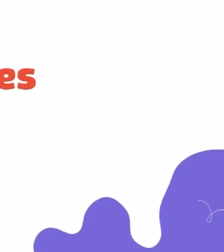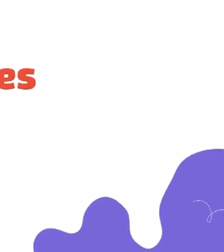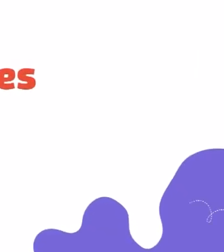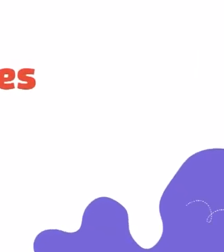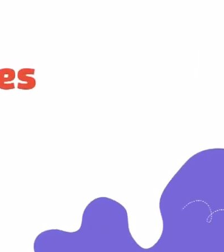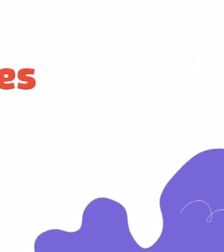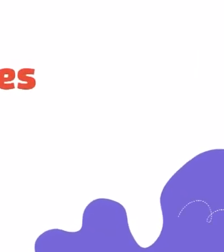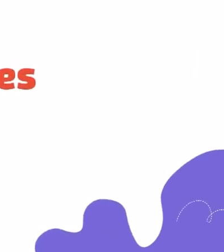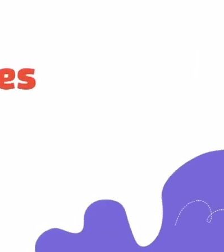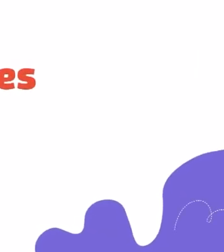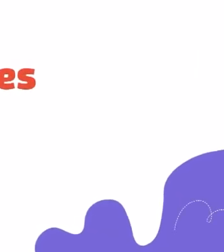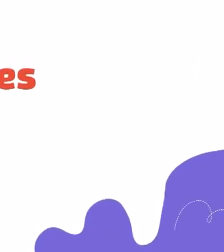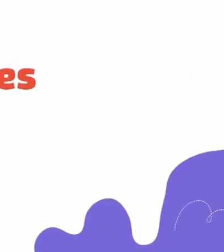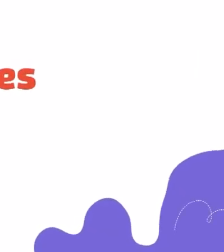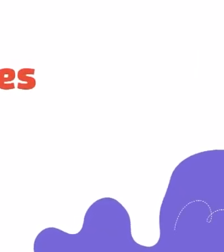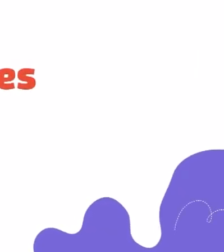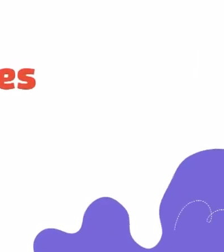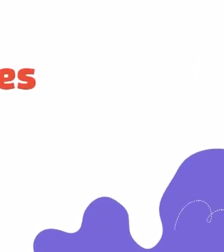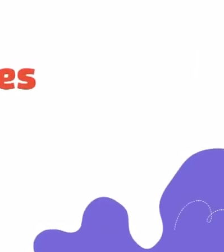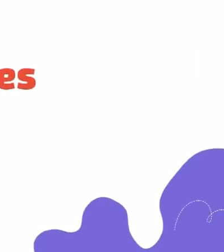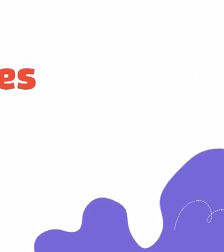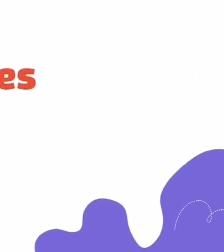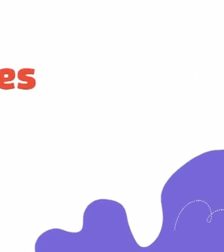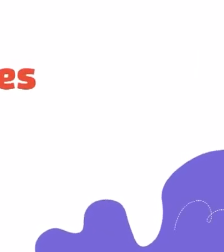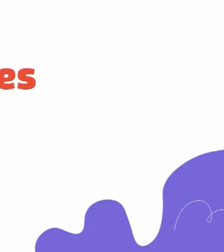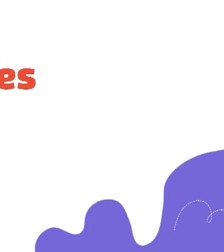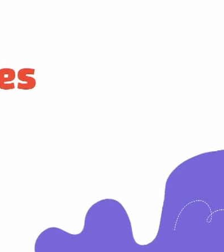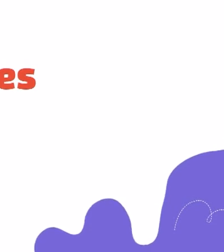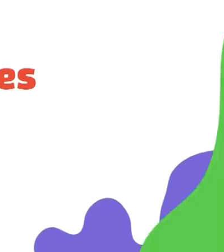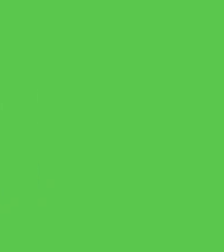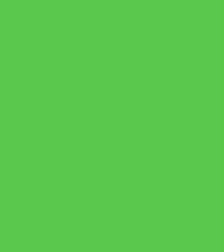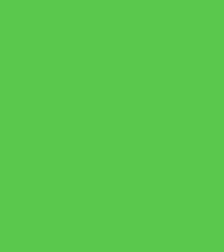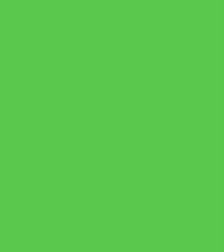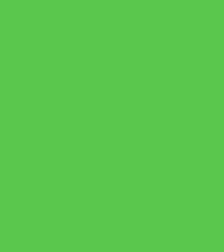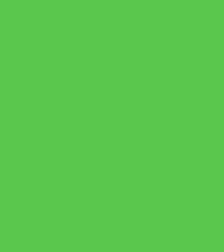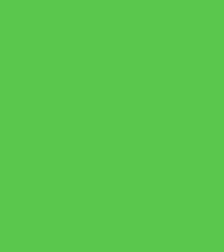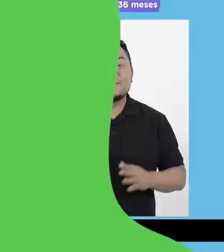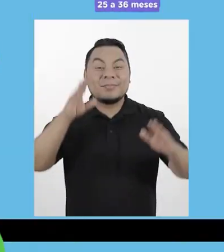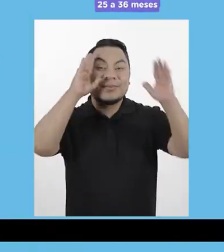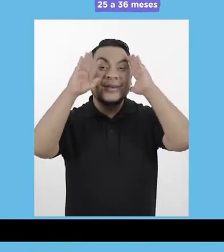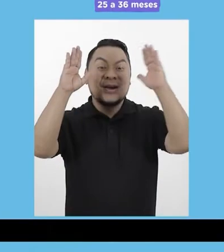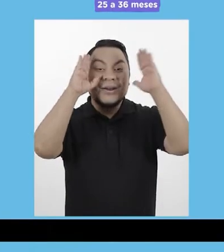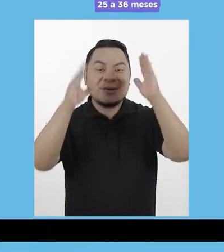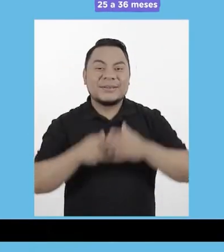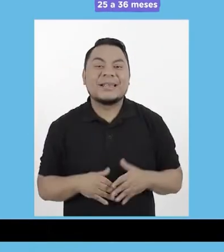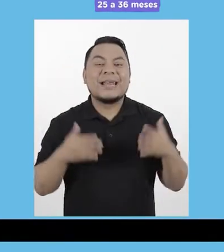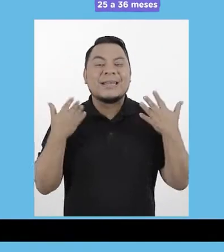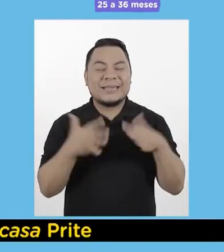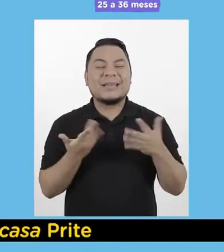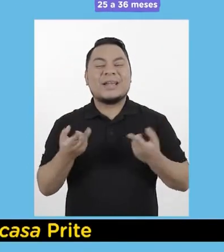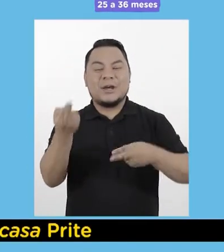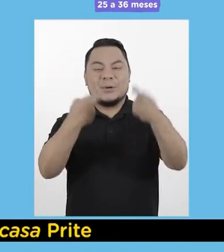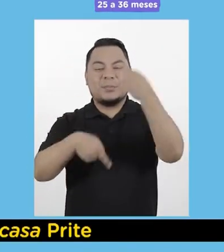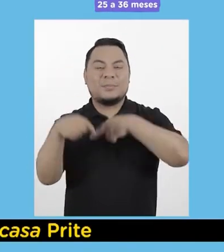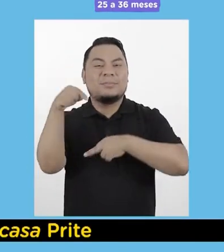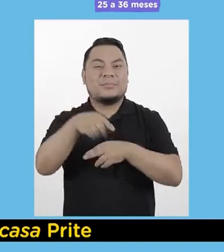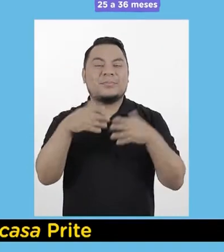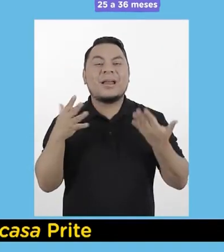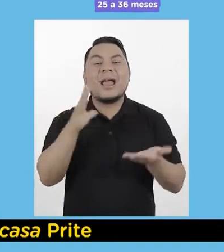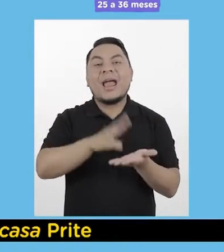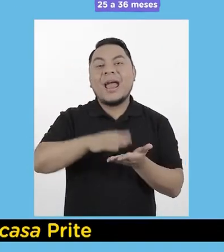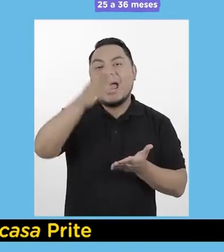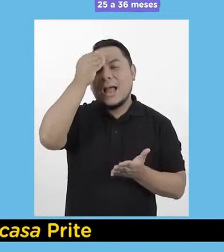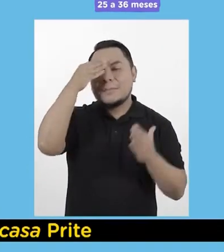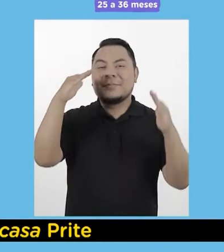Educación Básica Especial, Programa de Intervención Temprana, PRITE. ¡Hola, hola! Ya estamos de